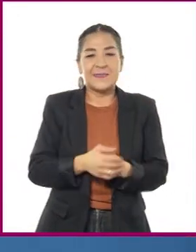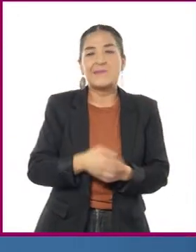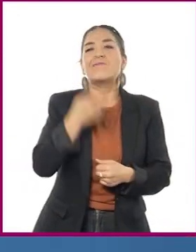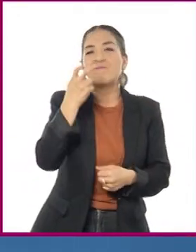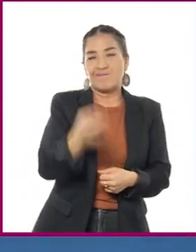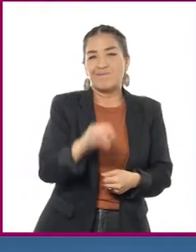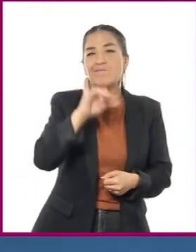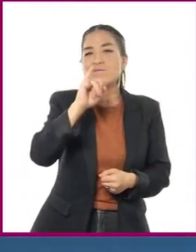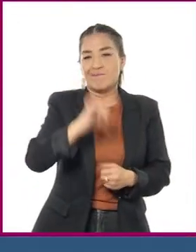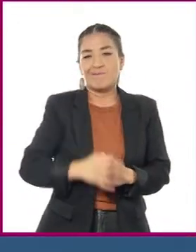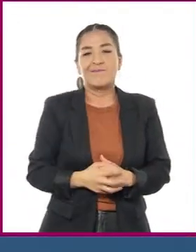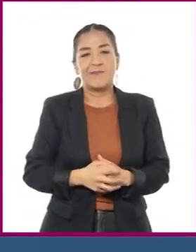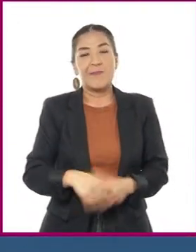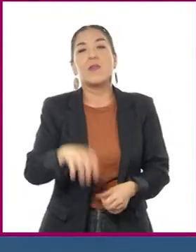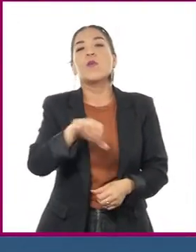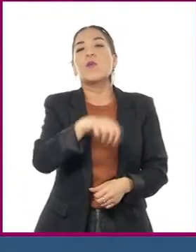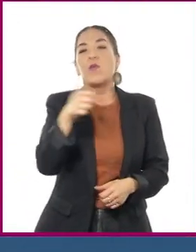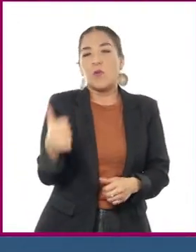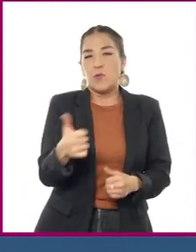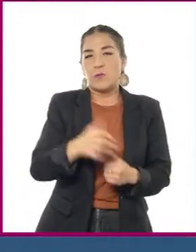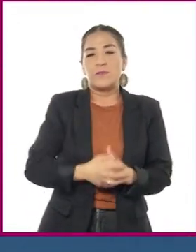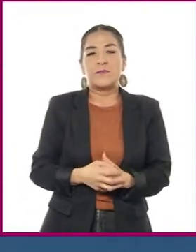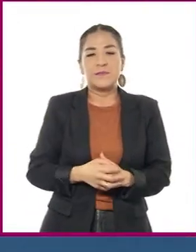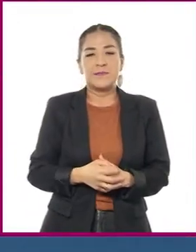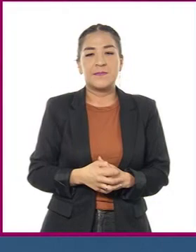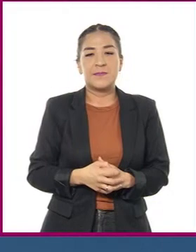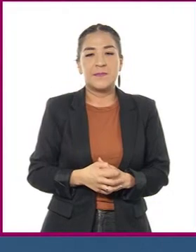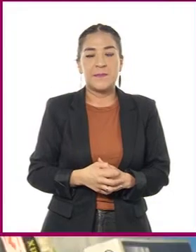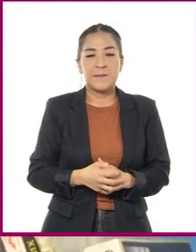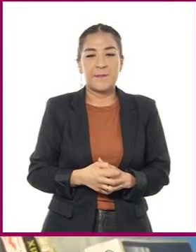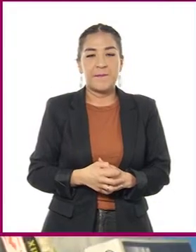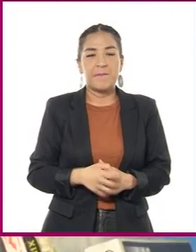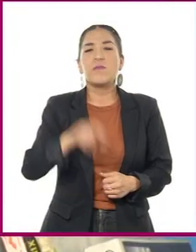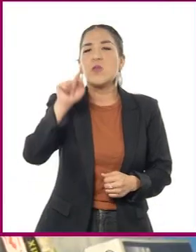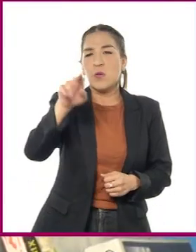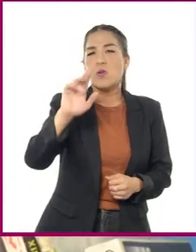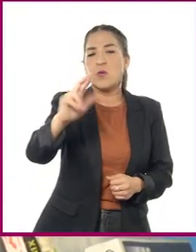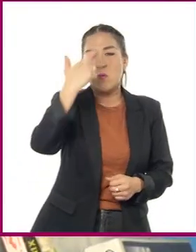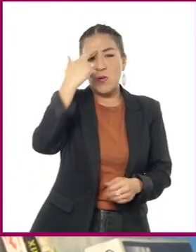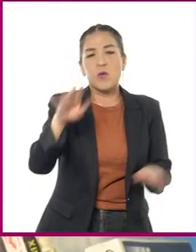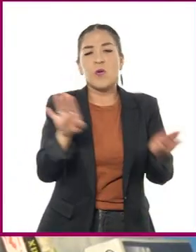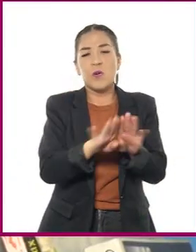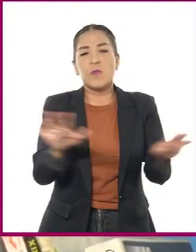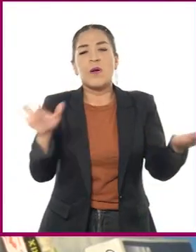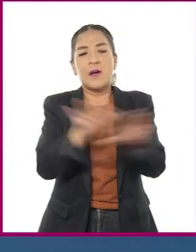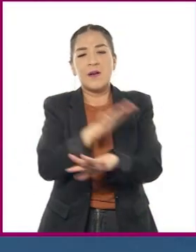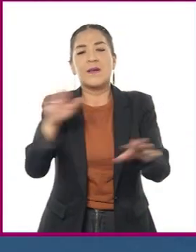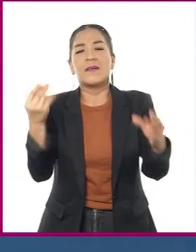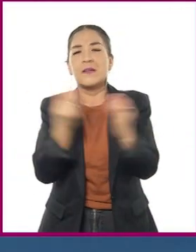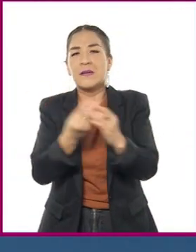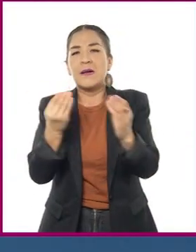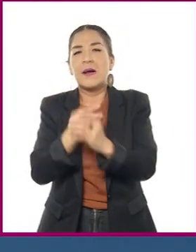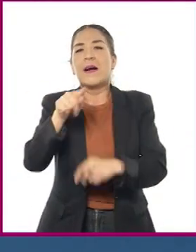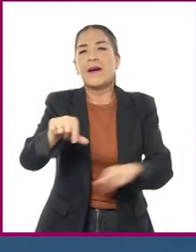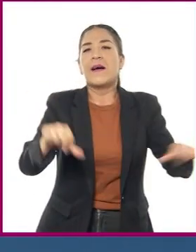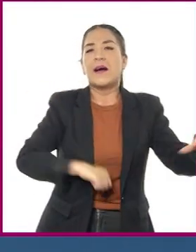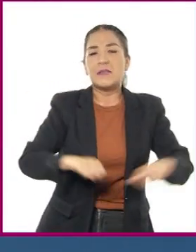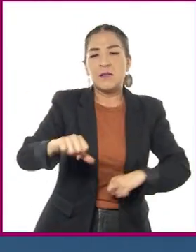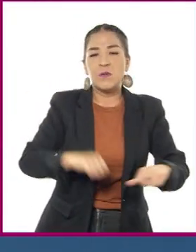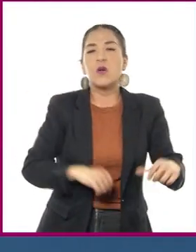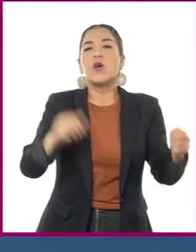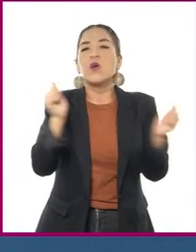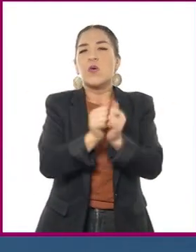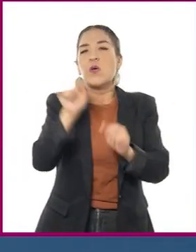Efectivamente. Por otra parte, Nadia, ¿recuerdas cómo se clasifican las actividades de acuerdo con el